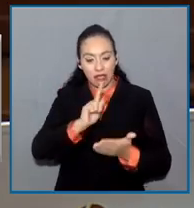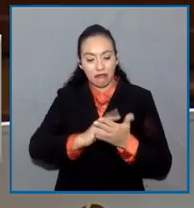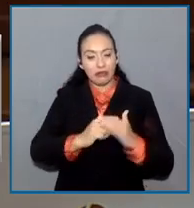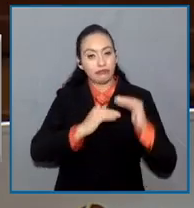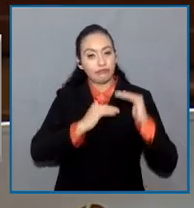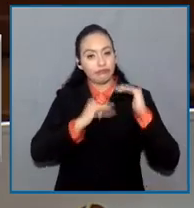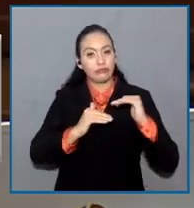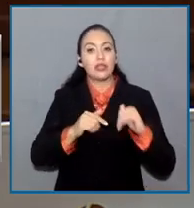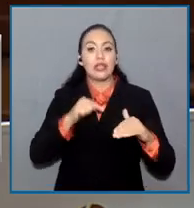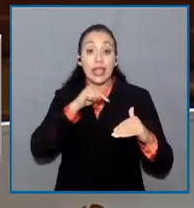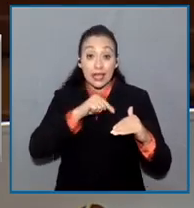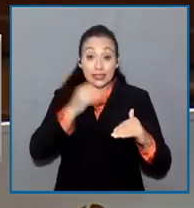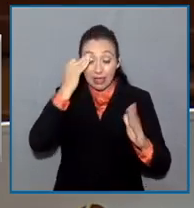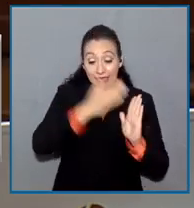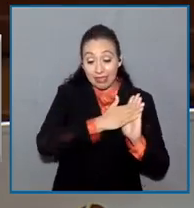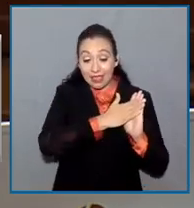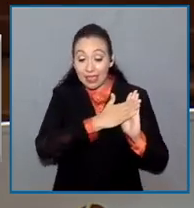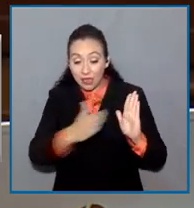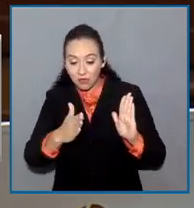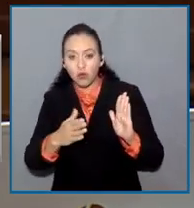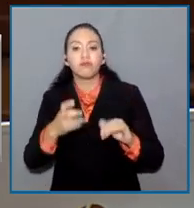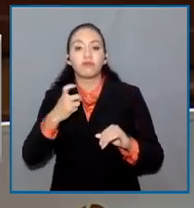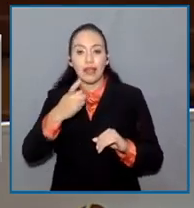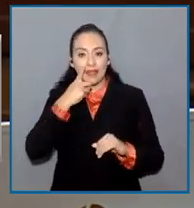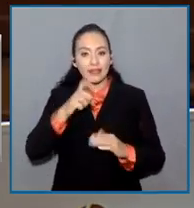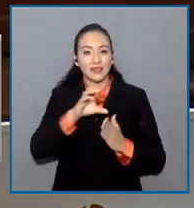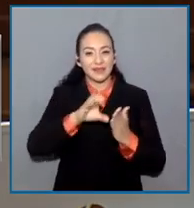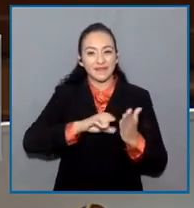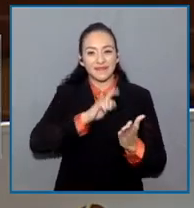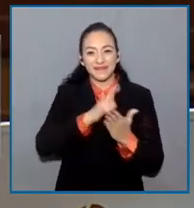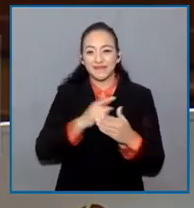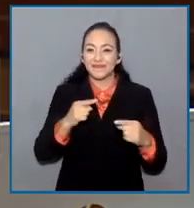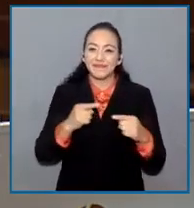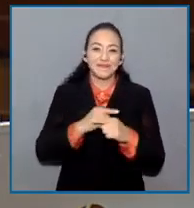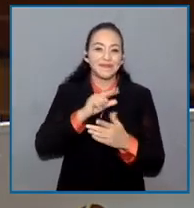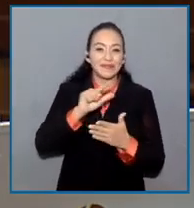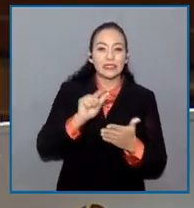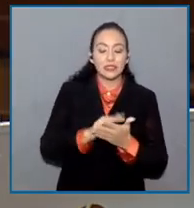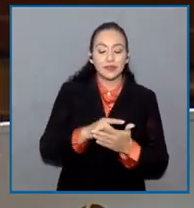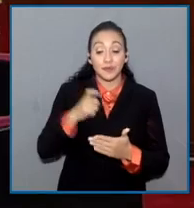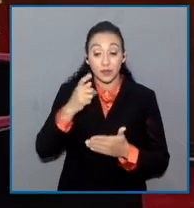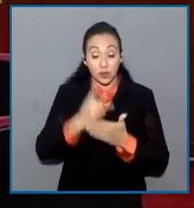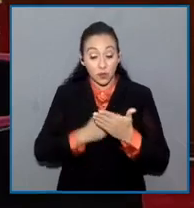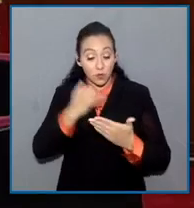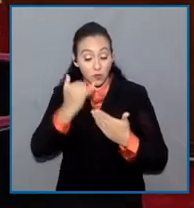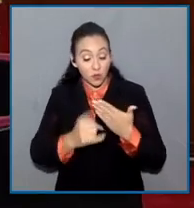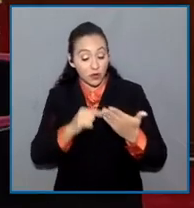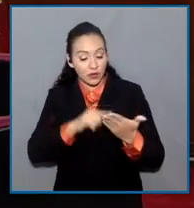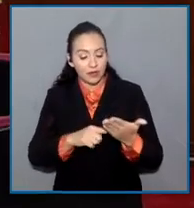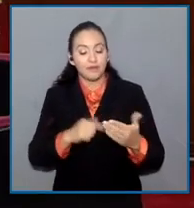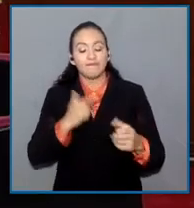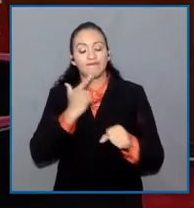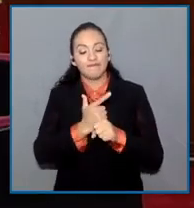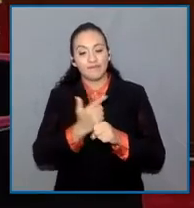se rige la acción de inconstitucionalidad. El proyecto analiza las acciones de inconstitucionalidad